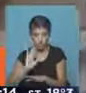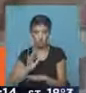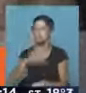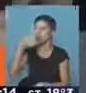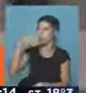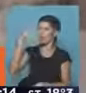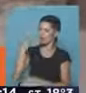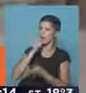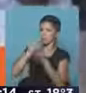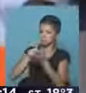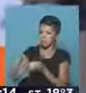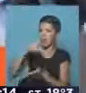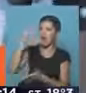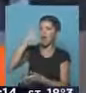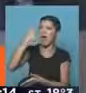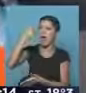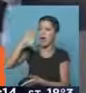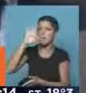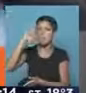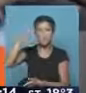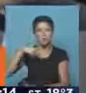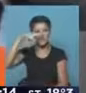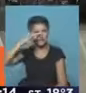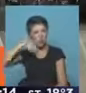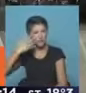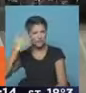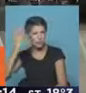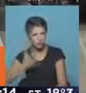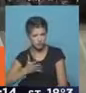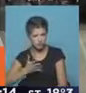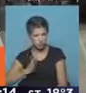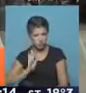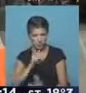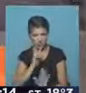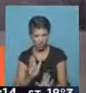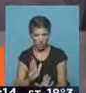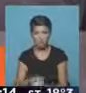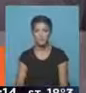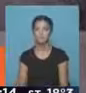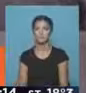leí, Hamon tenía el 7,5% de las intenciones de voto.